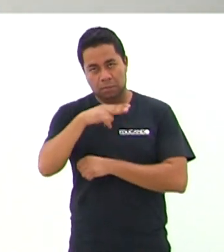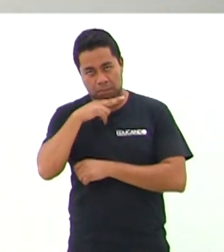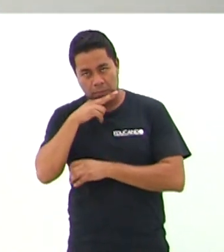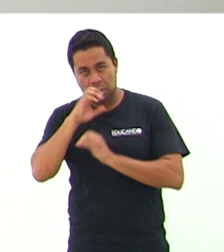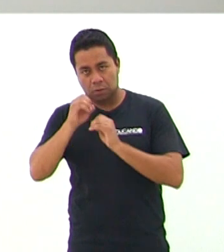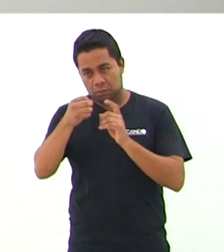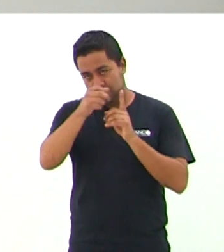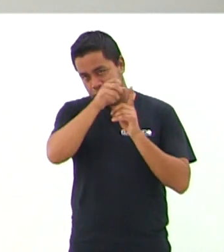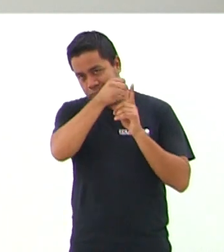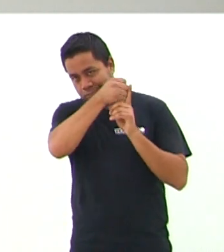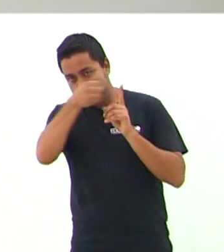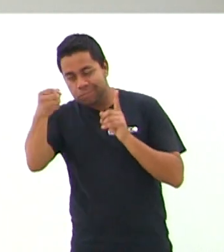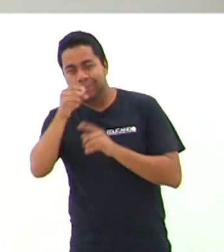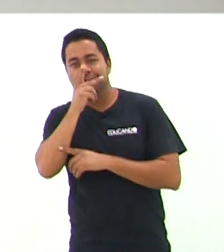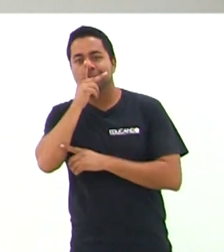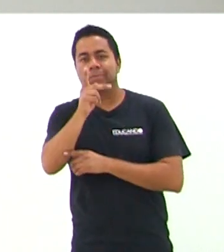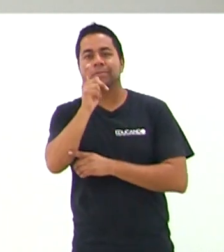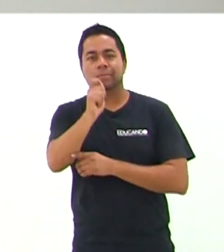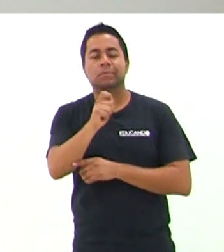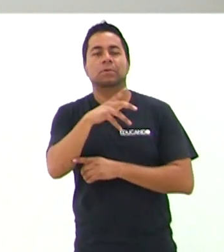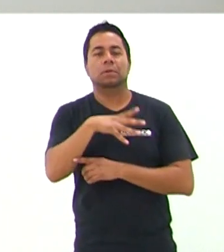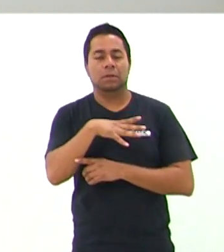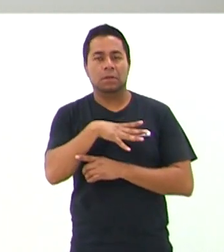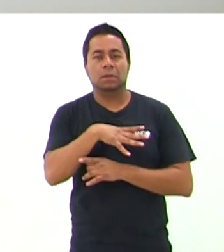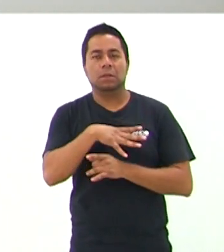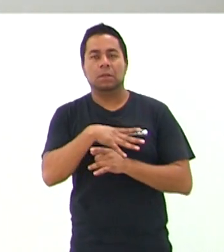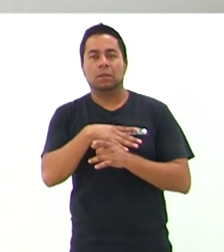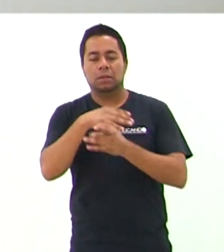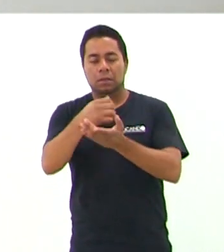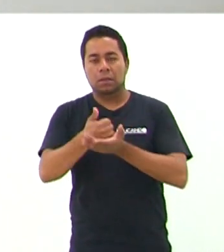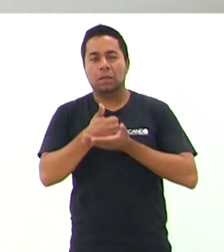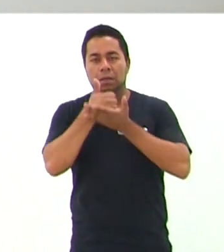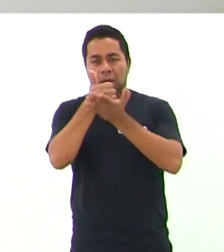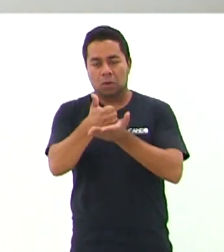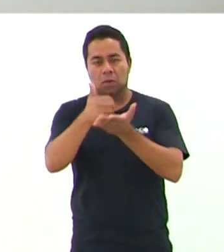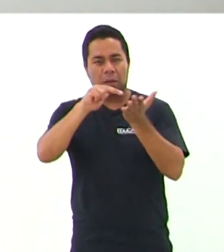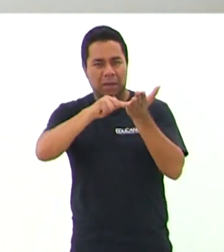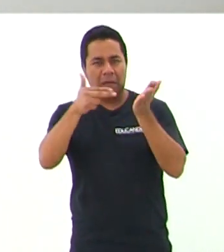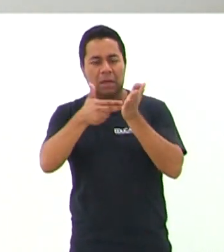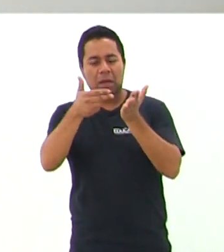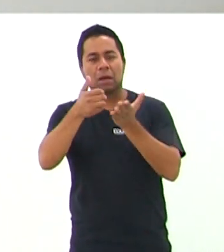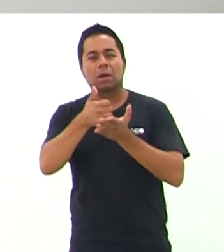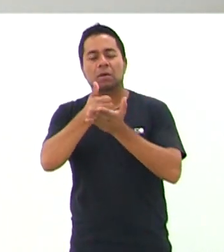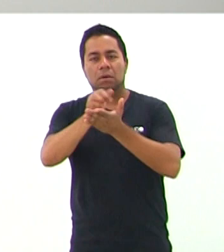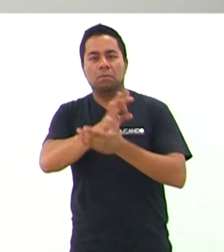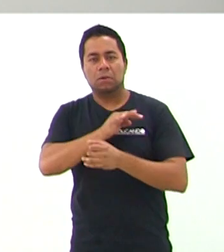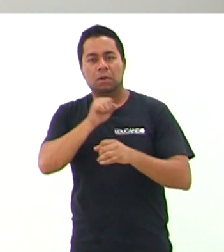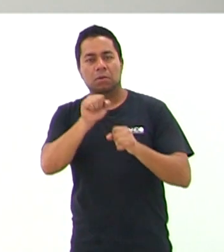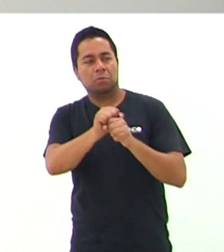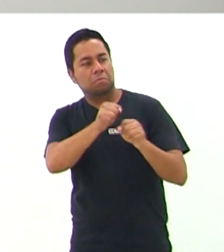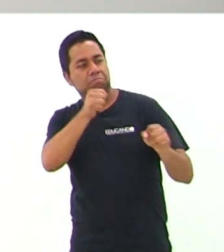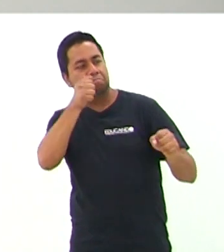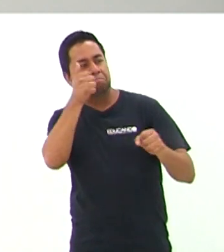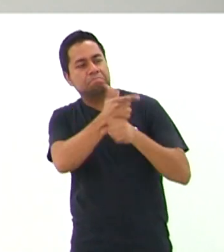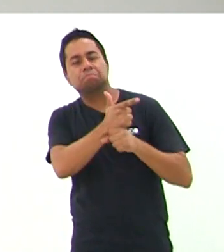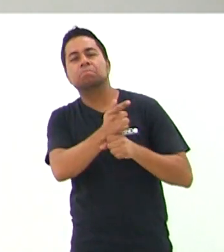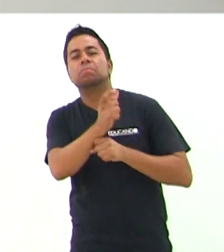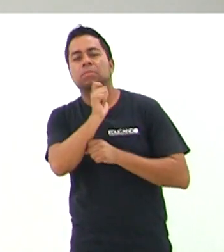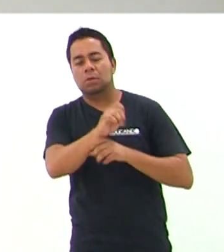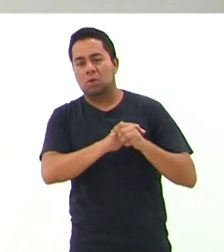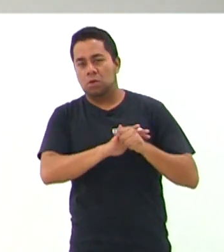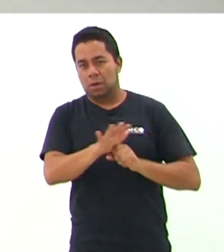frases preposicionales son herramientas que nos van a permitir identificar de forma más específica